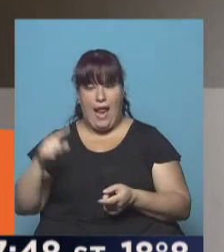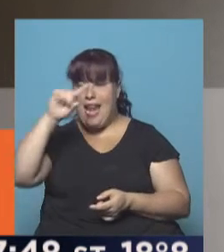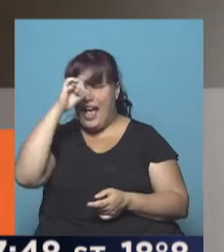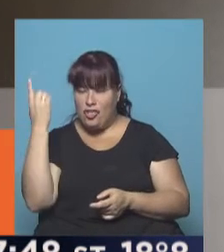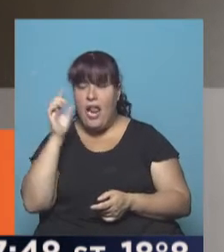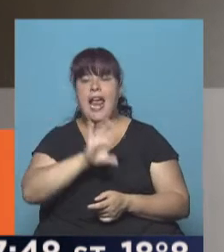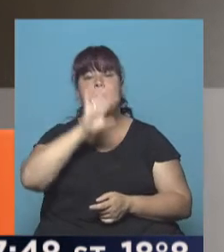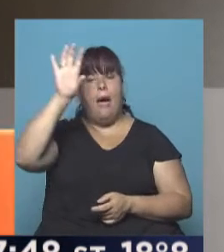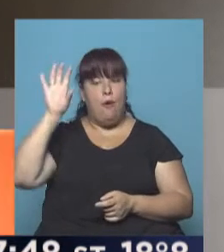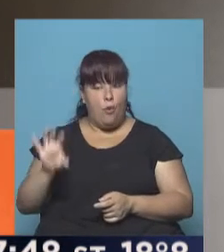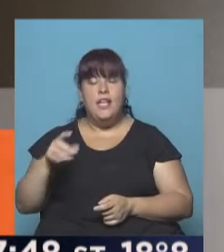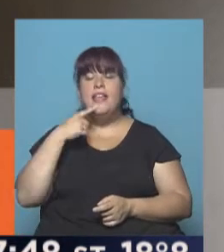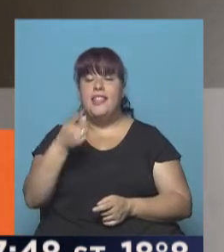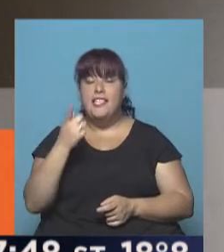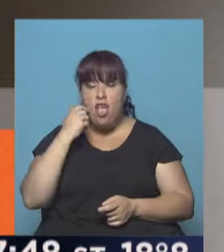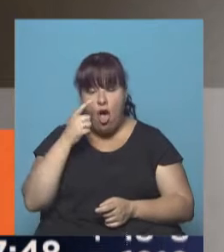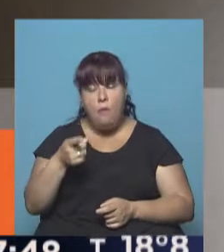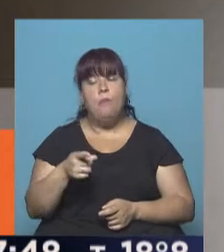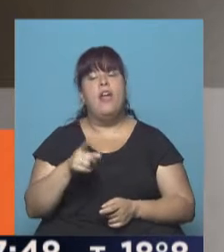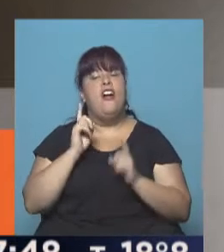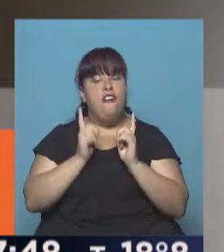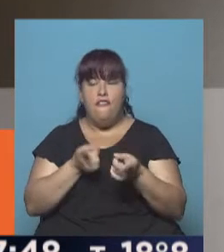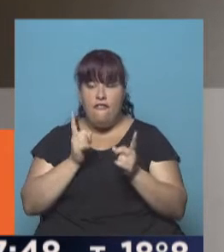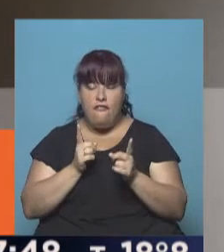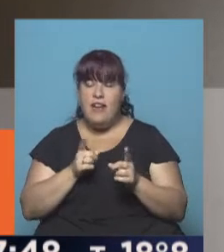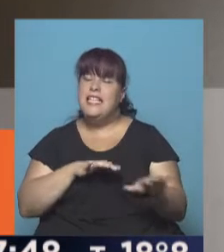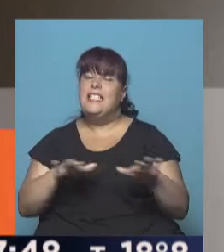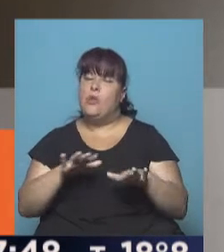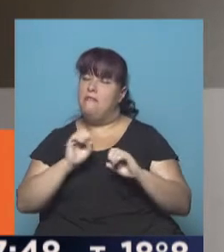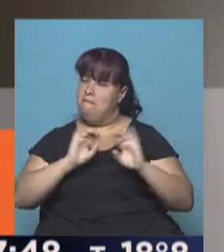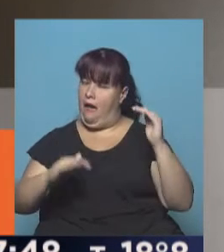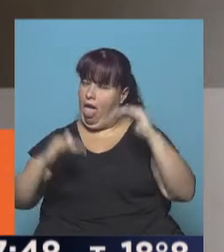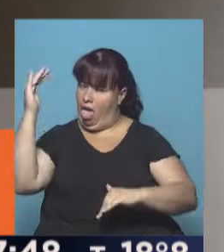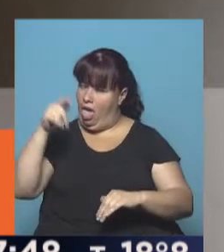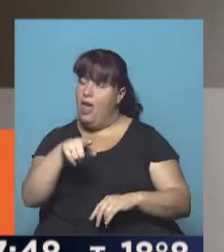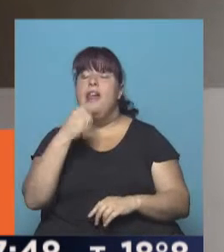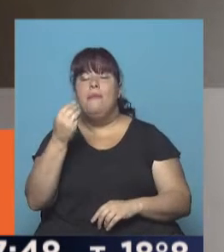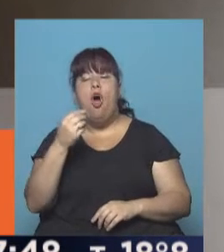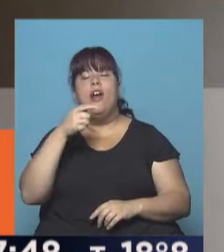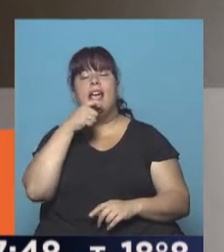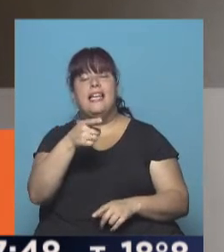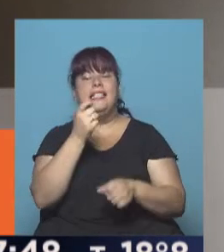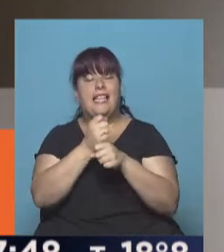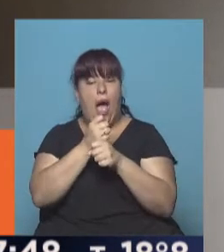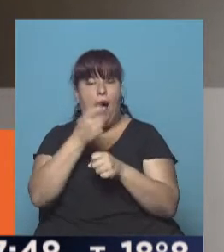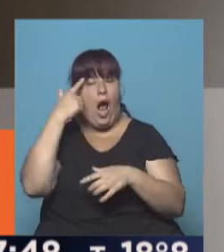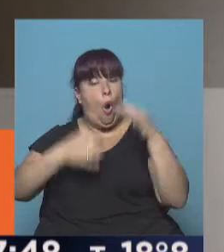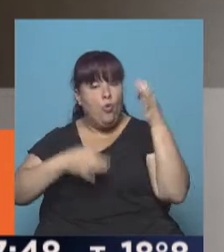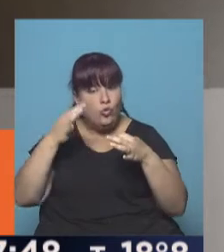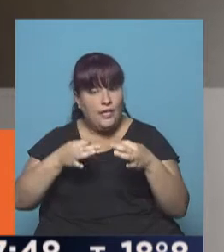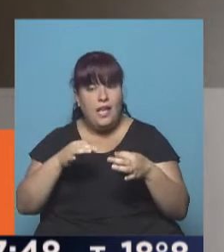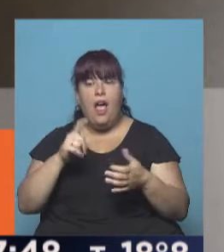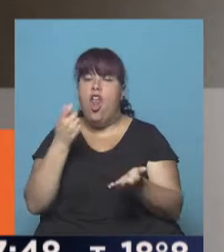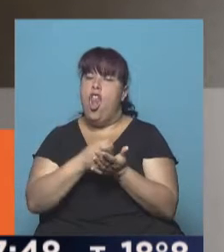y de las provincias. Dijo Casañas, se mantiene una situación injusta y es que los que prestan servicio en la justicia